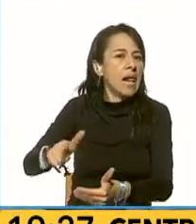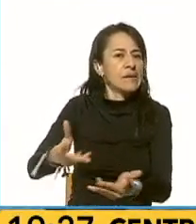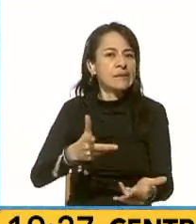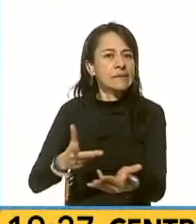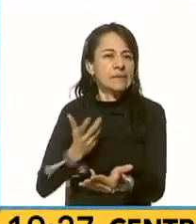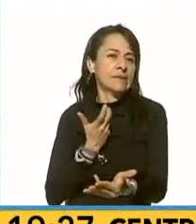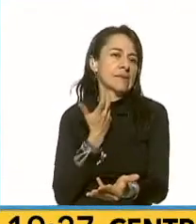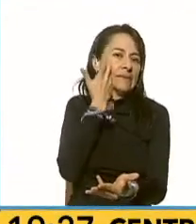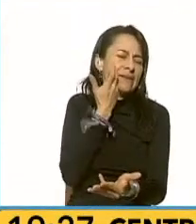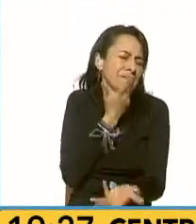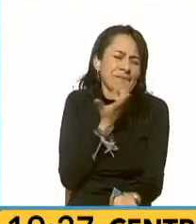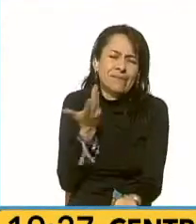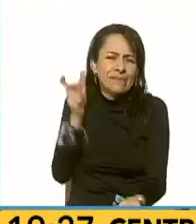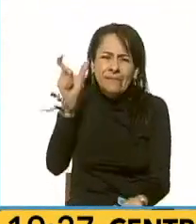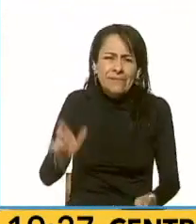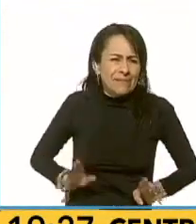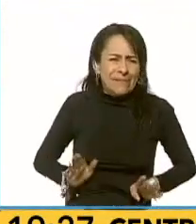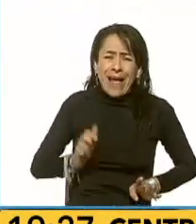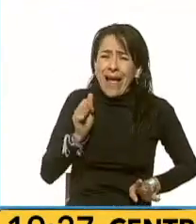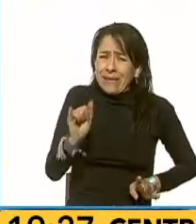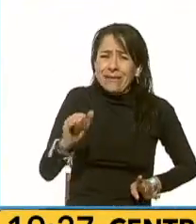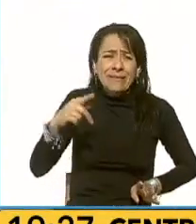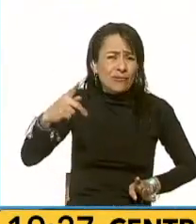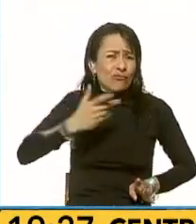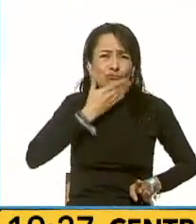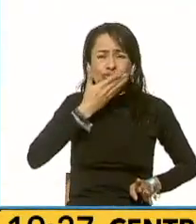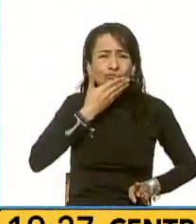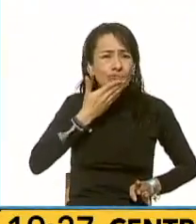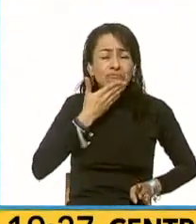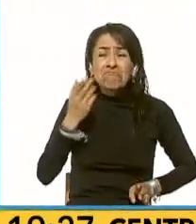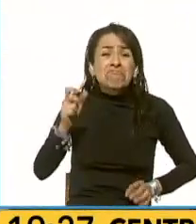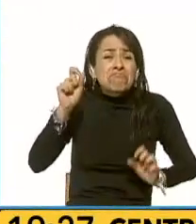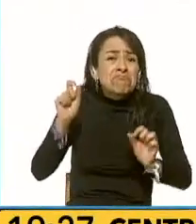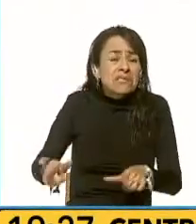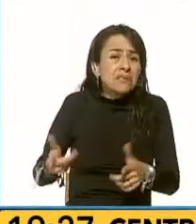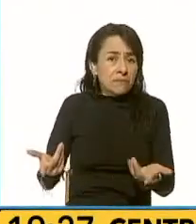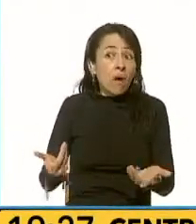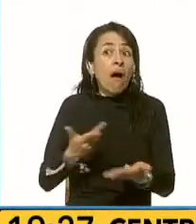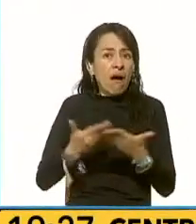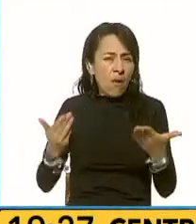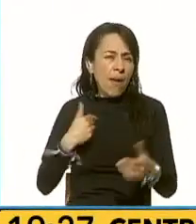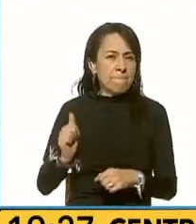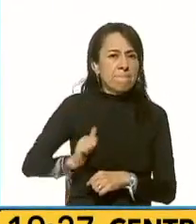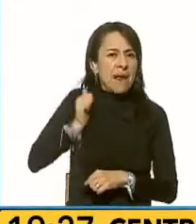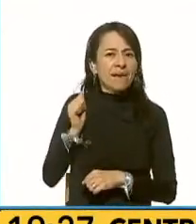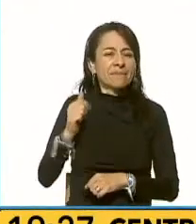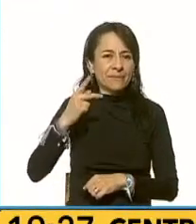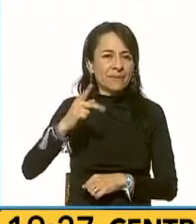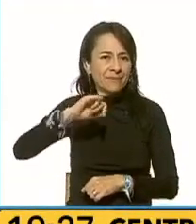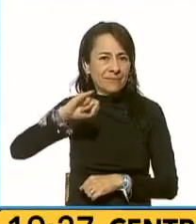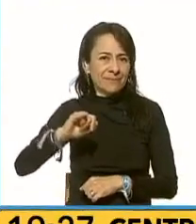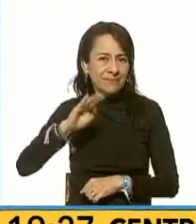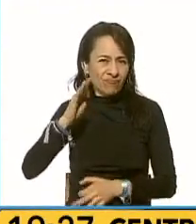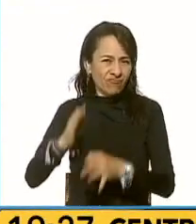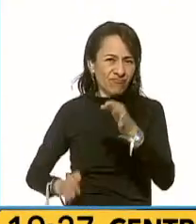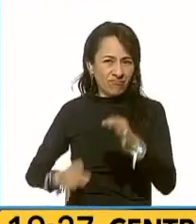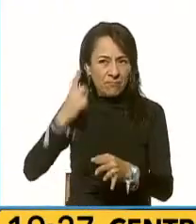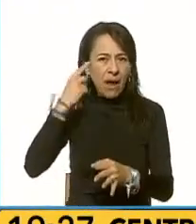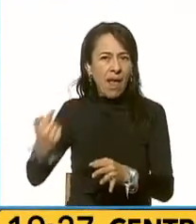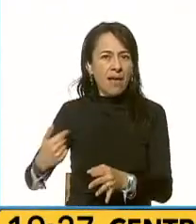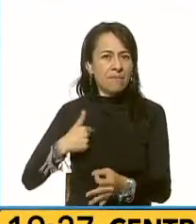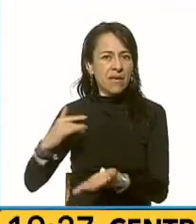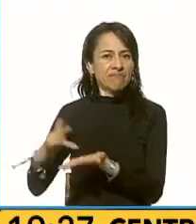¿no? Cotidianamente, pues es una cuestión sistemática de utilizar pues al Poder Judicial para beneficiarse. Lo